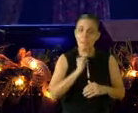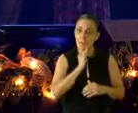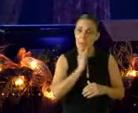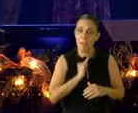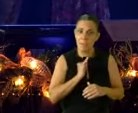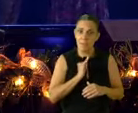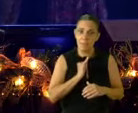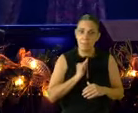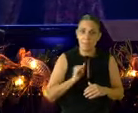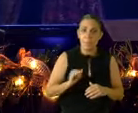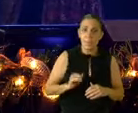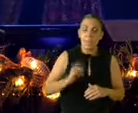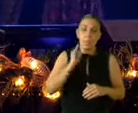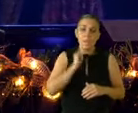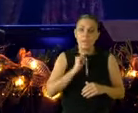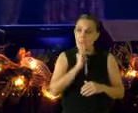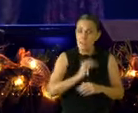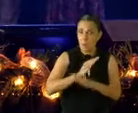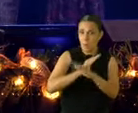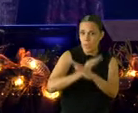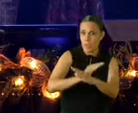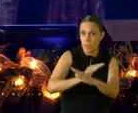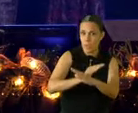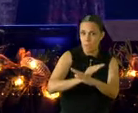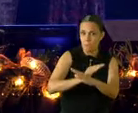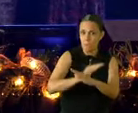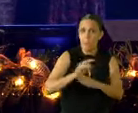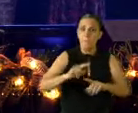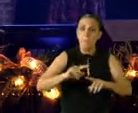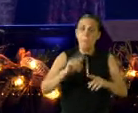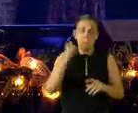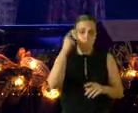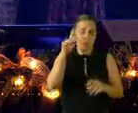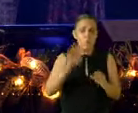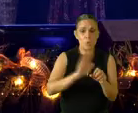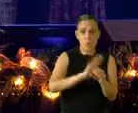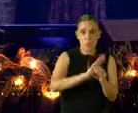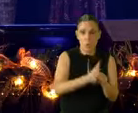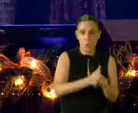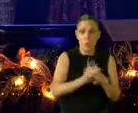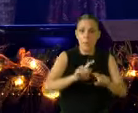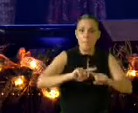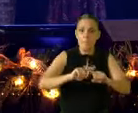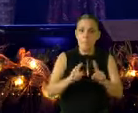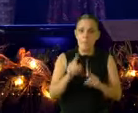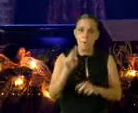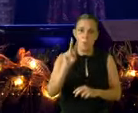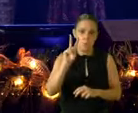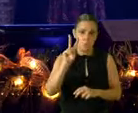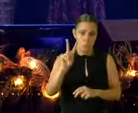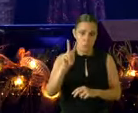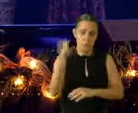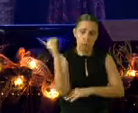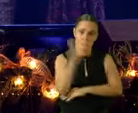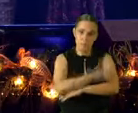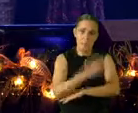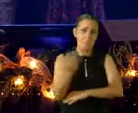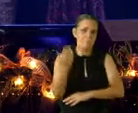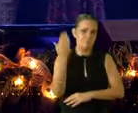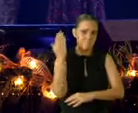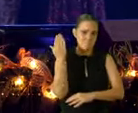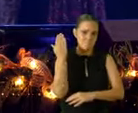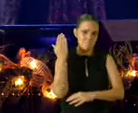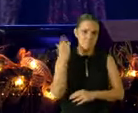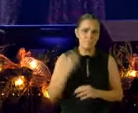COVID. Y prácticamente dos días antes, ¿verdad, apóstol? No, le dijeron a